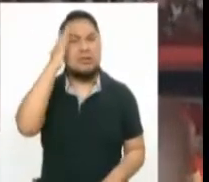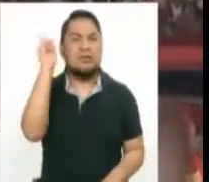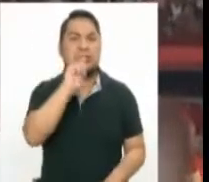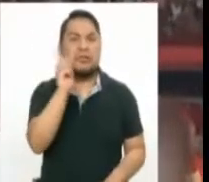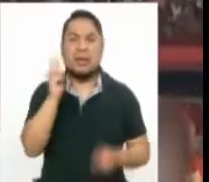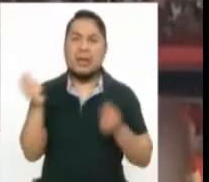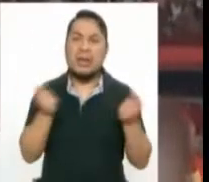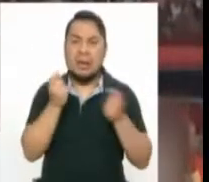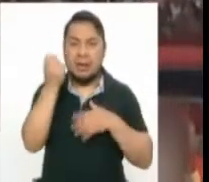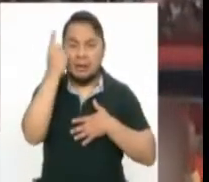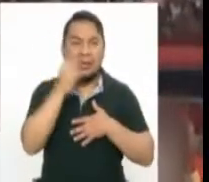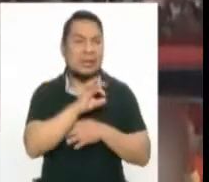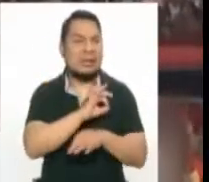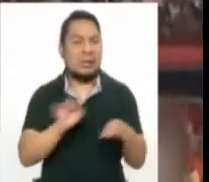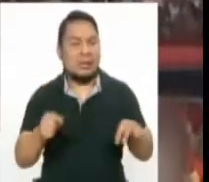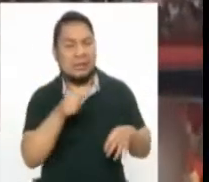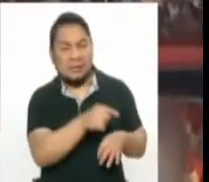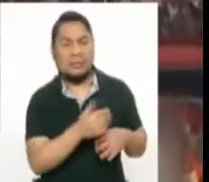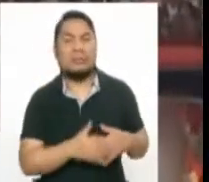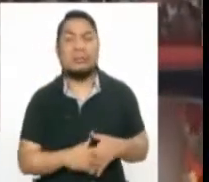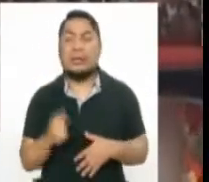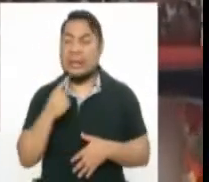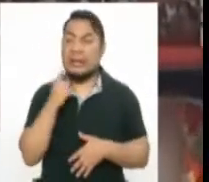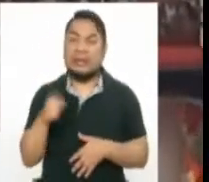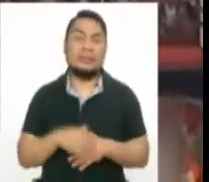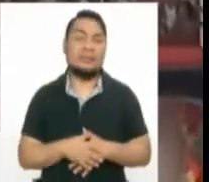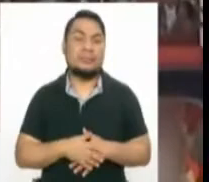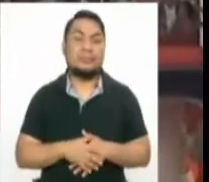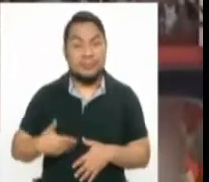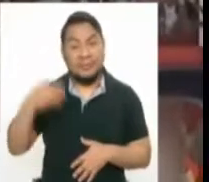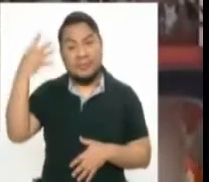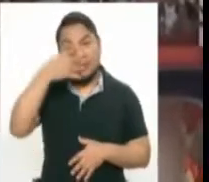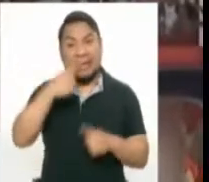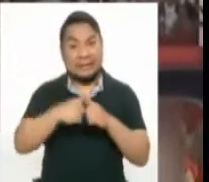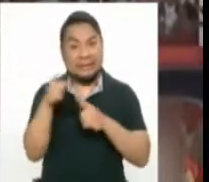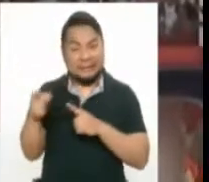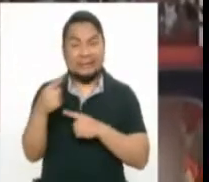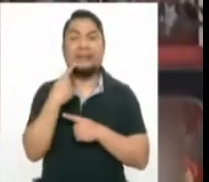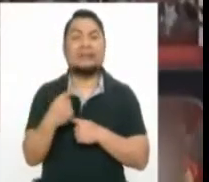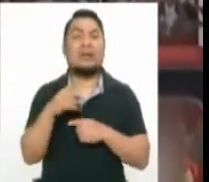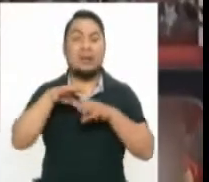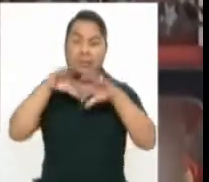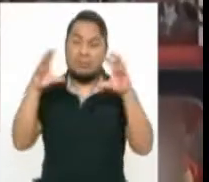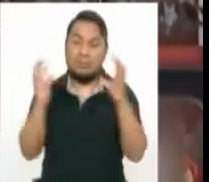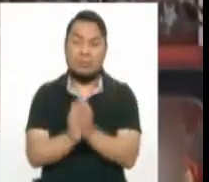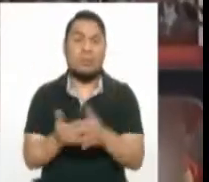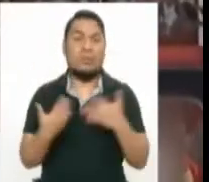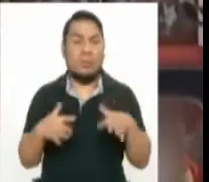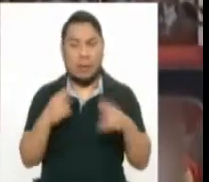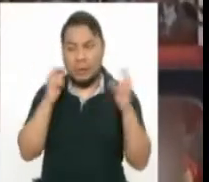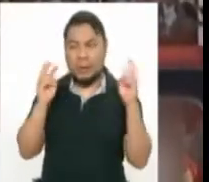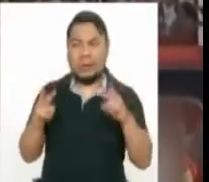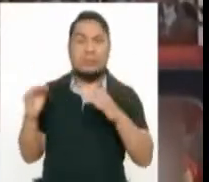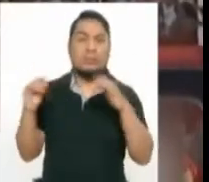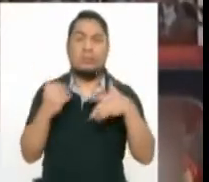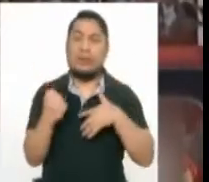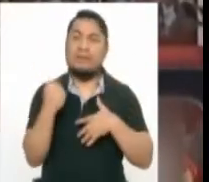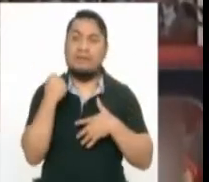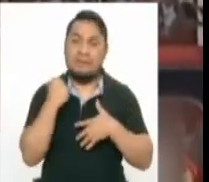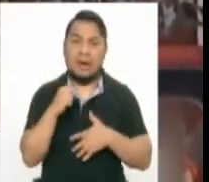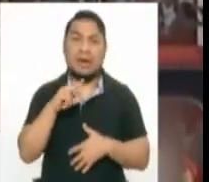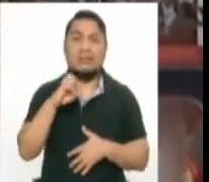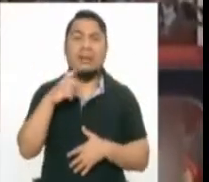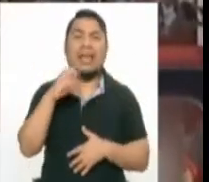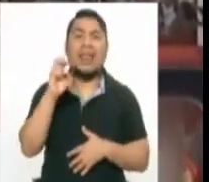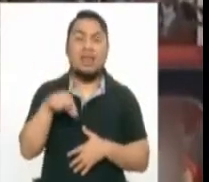va agudizar más esta situación entre Rusia y Ucrania? Déjanos tus comentarios, no olvides de suscribirte a nuestro canal, dale muchos